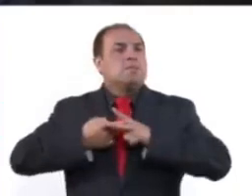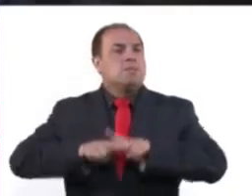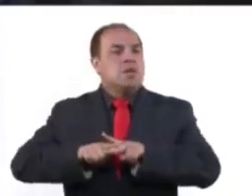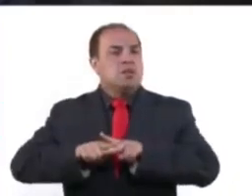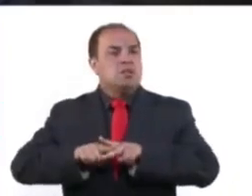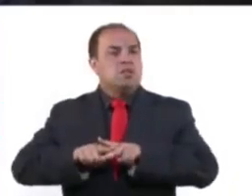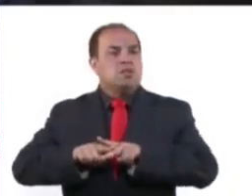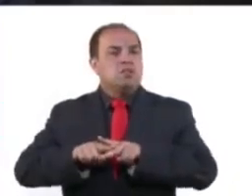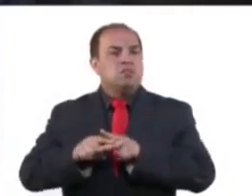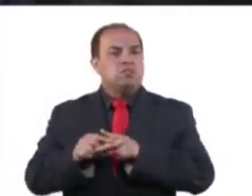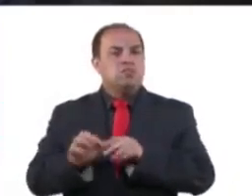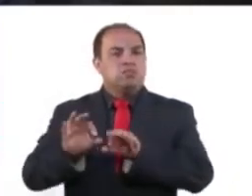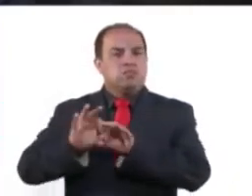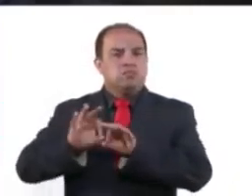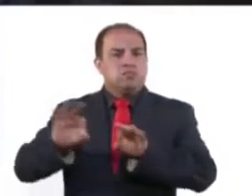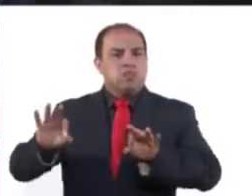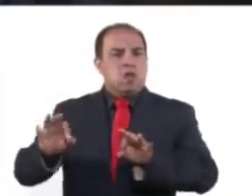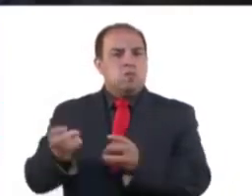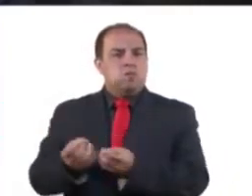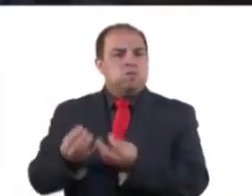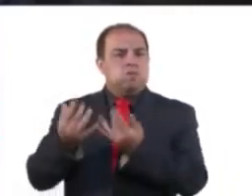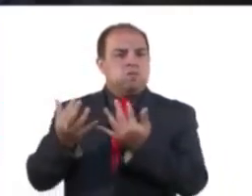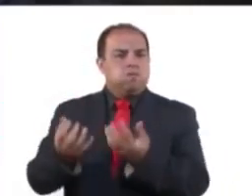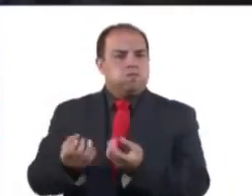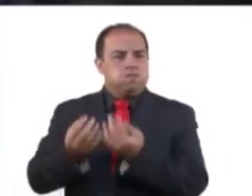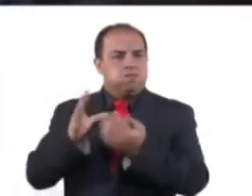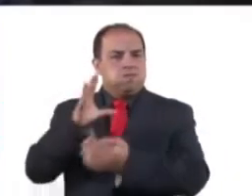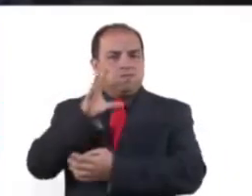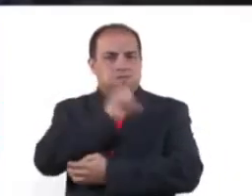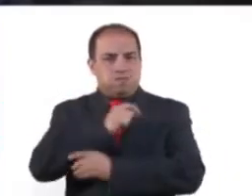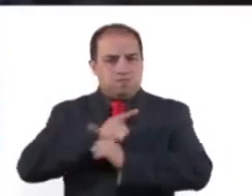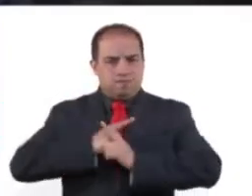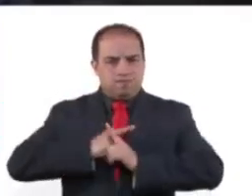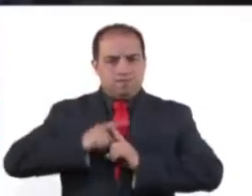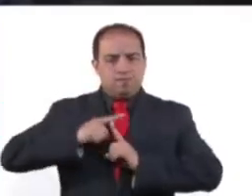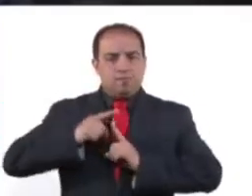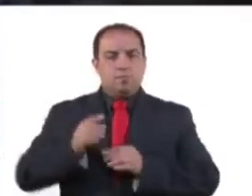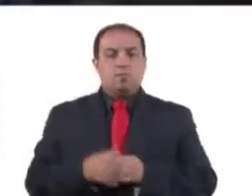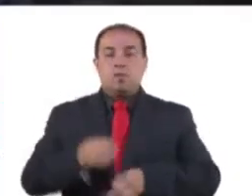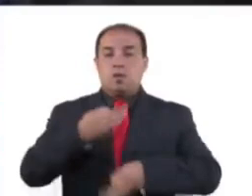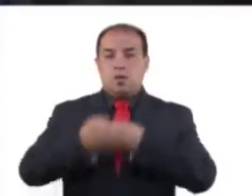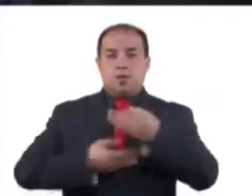la pérdida del aislante, el sobrecalentamiento y todo. Todo eso, por favor,